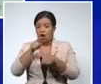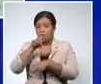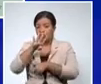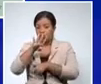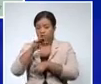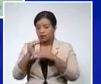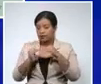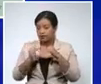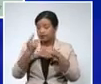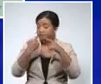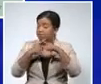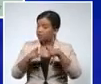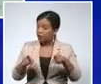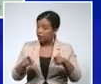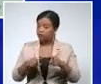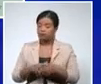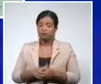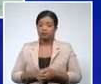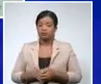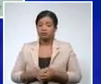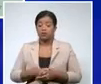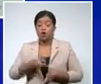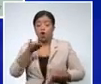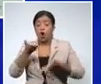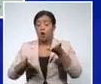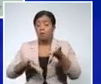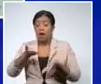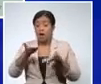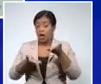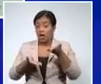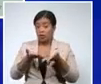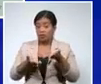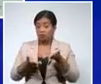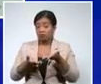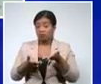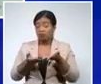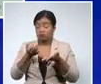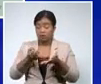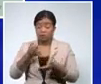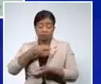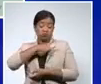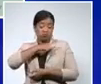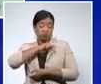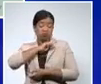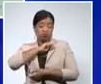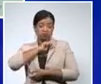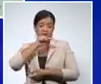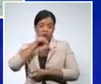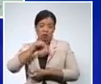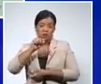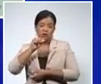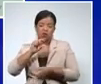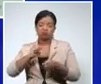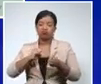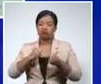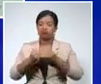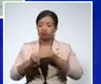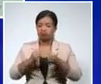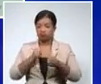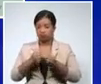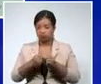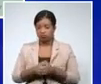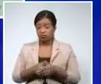todas formas, en comparación con las cifras que presentó, pues tiene un control. El